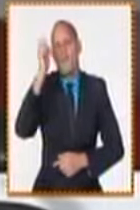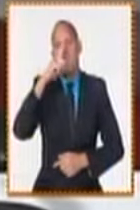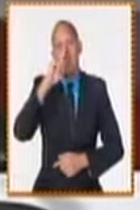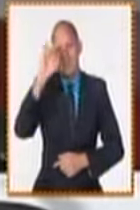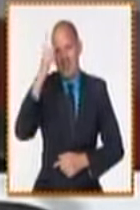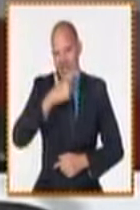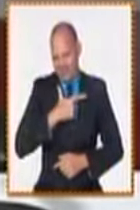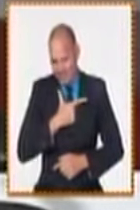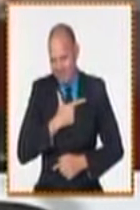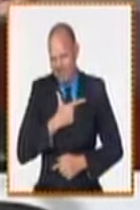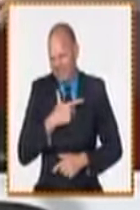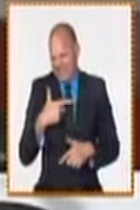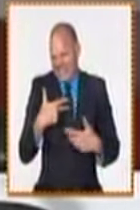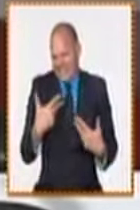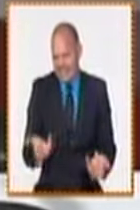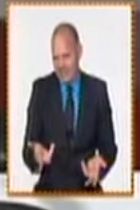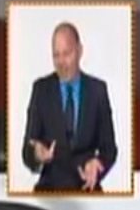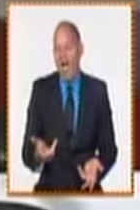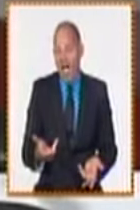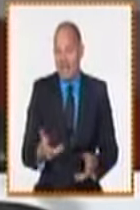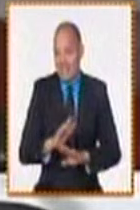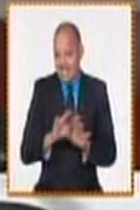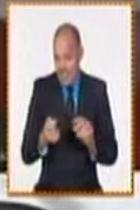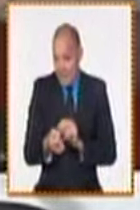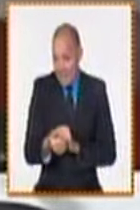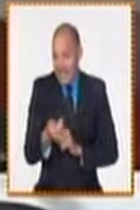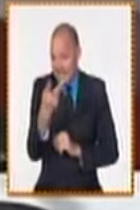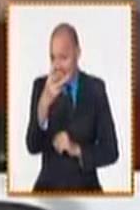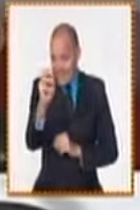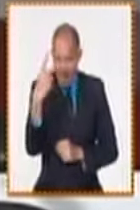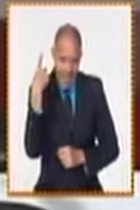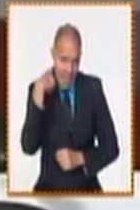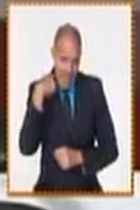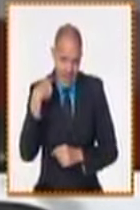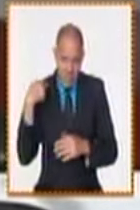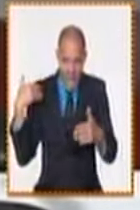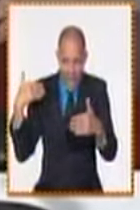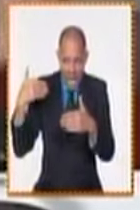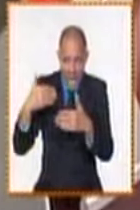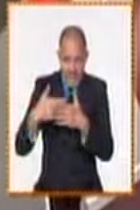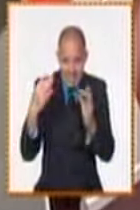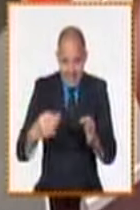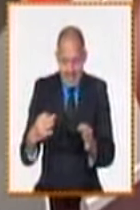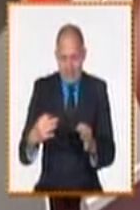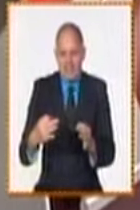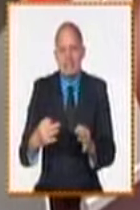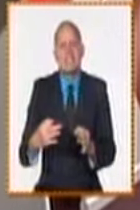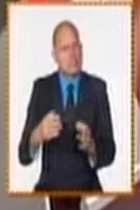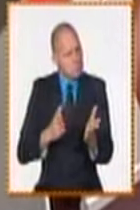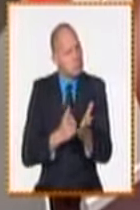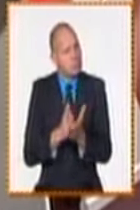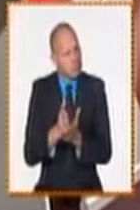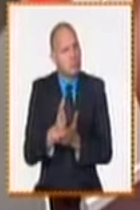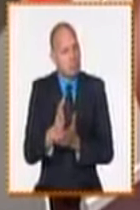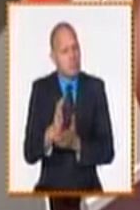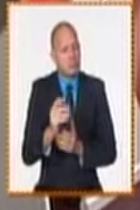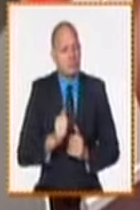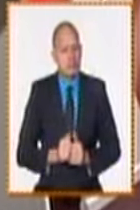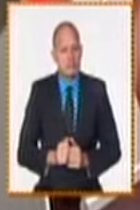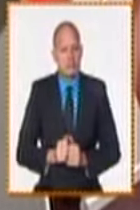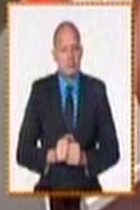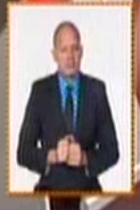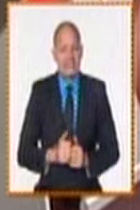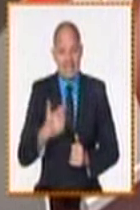se ha mantenido por casi 3 décadas en los momentos más difíciles. Hoy el país